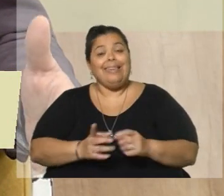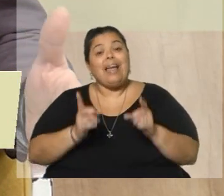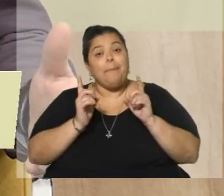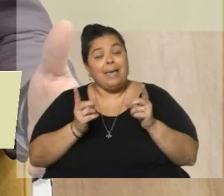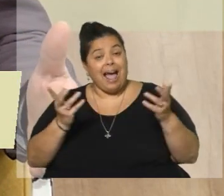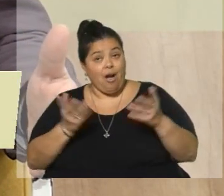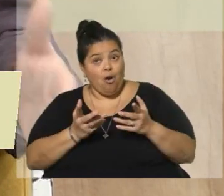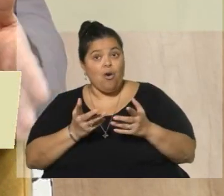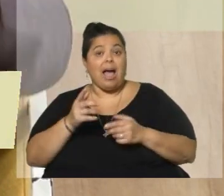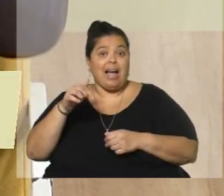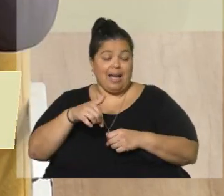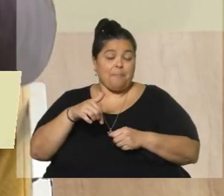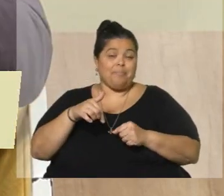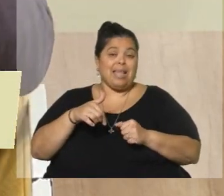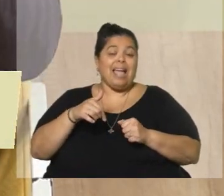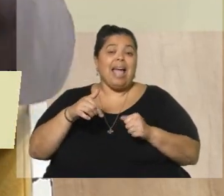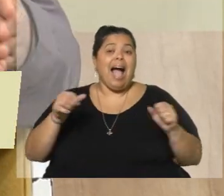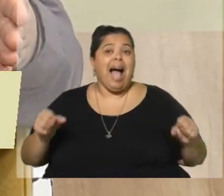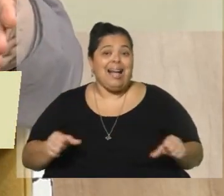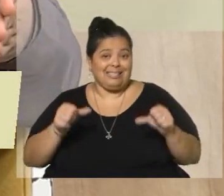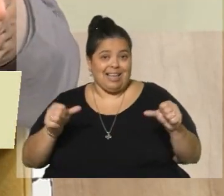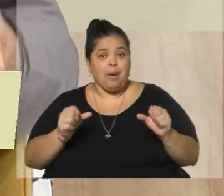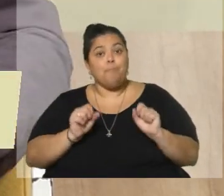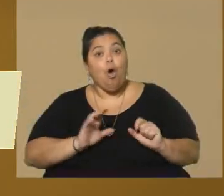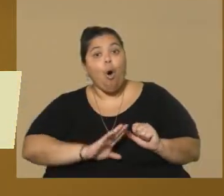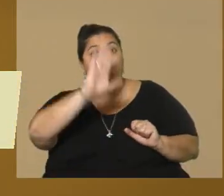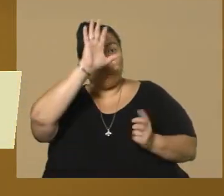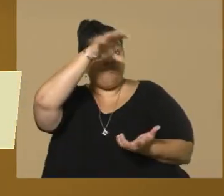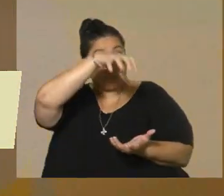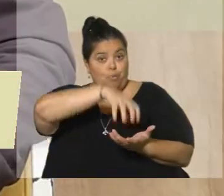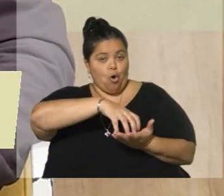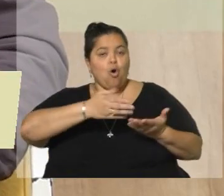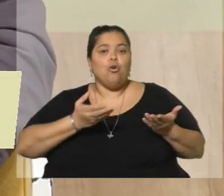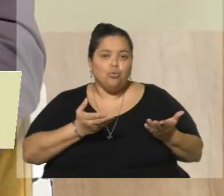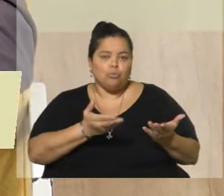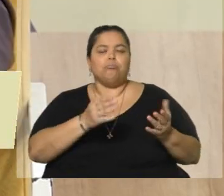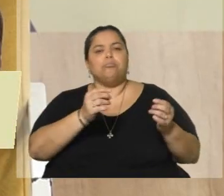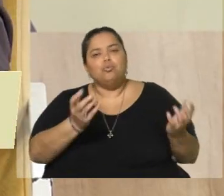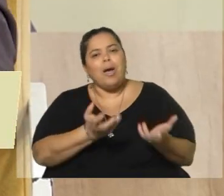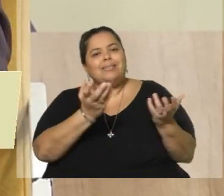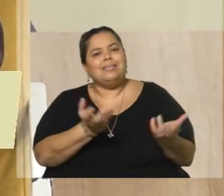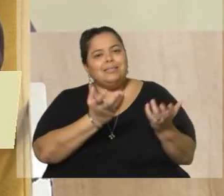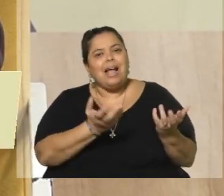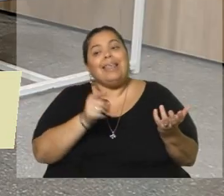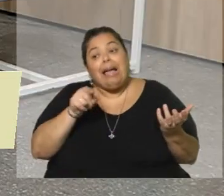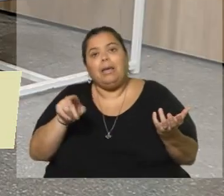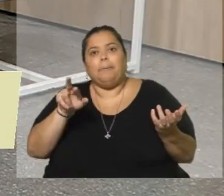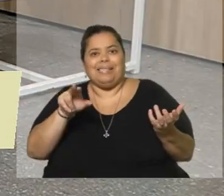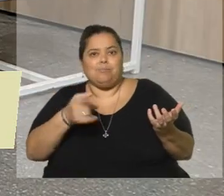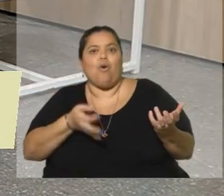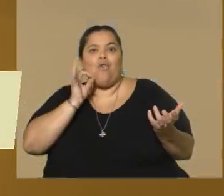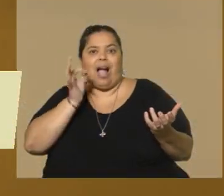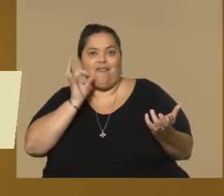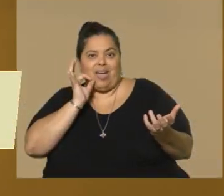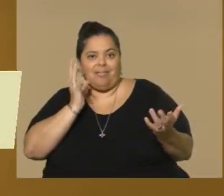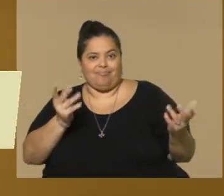en Uruguay es la tostaduría con su café que en el mismo lugar donde lo tomas es a donde lo tuestan era